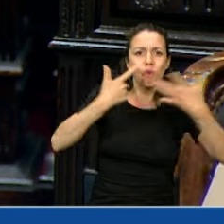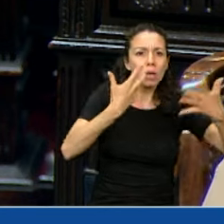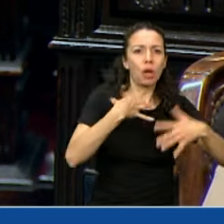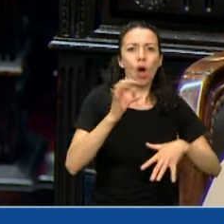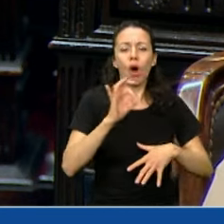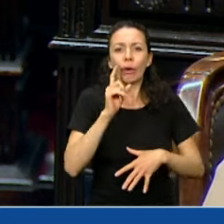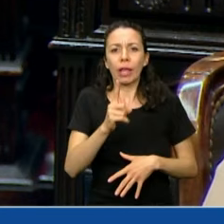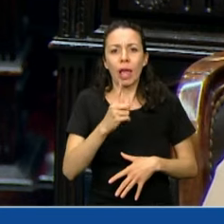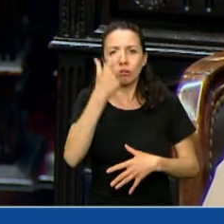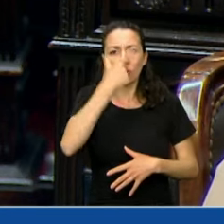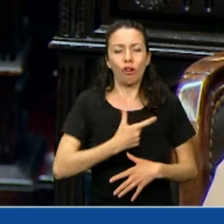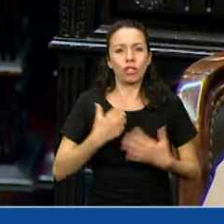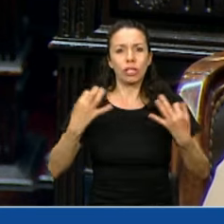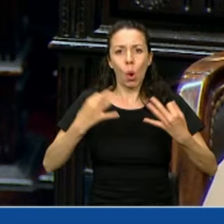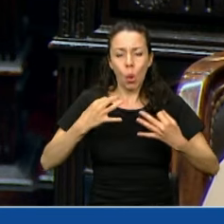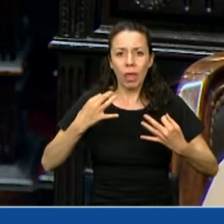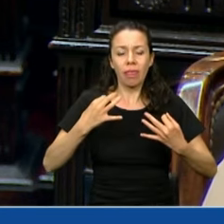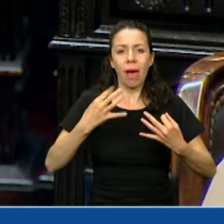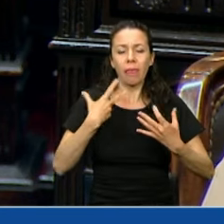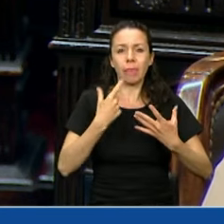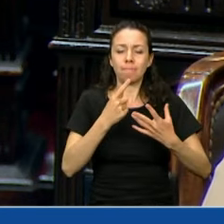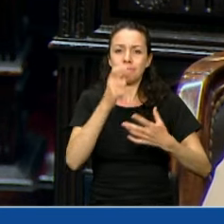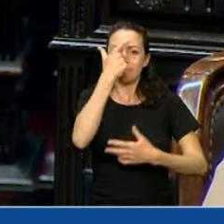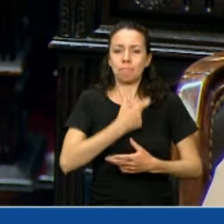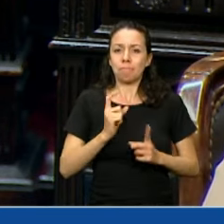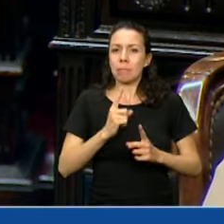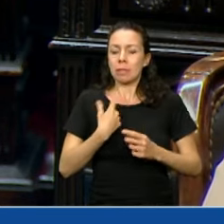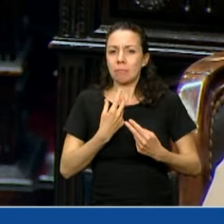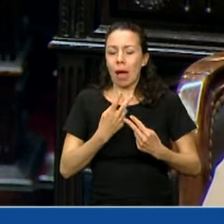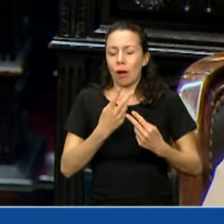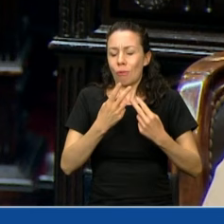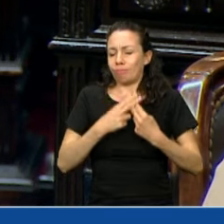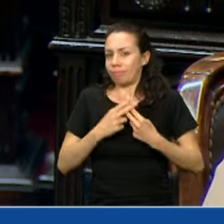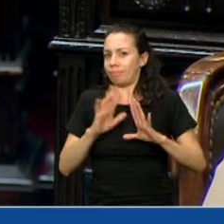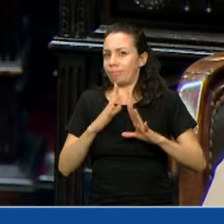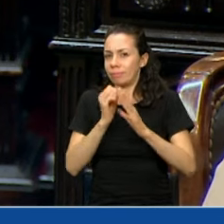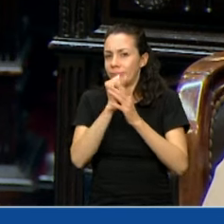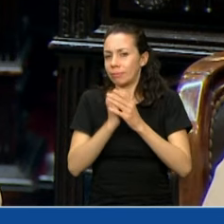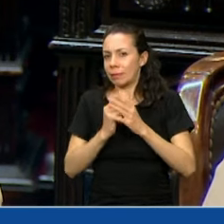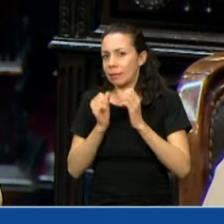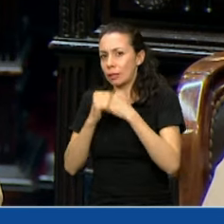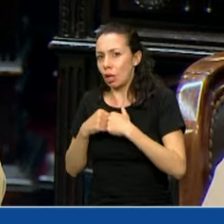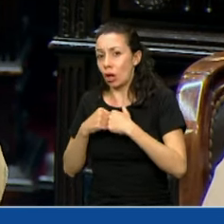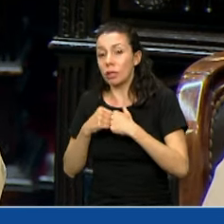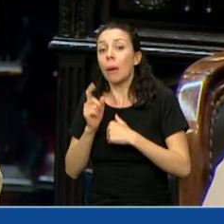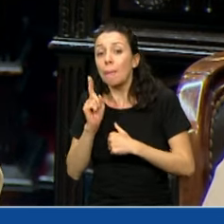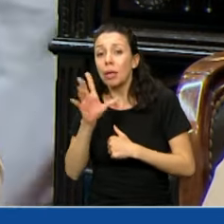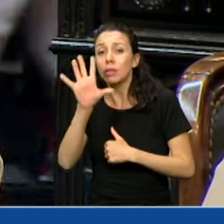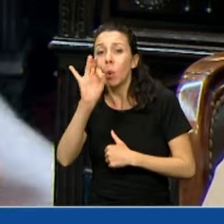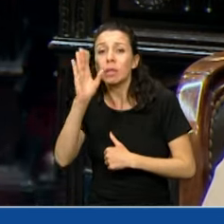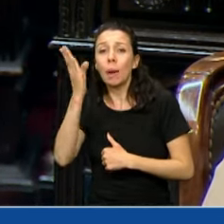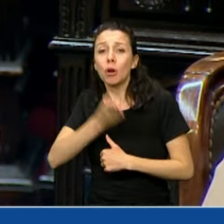su seguridad pero también 40 y 50% de las víctimas